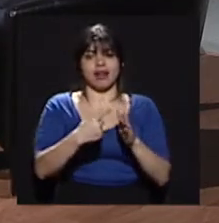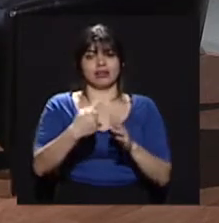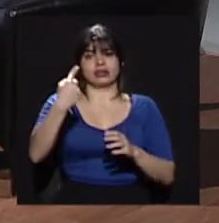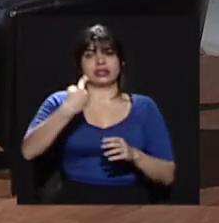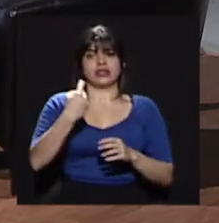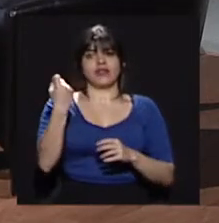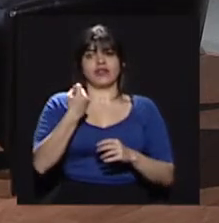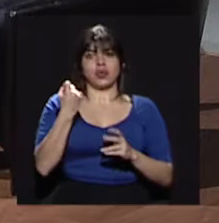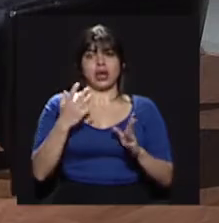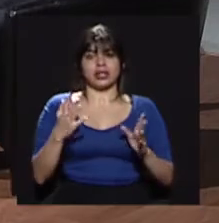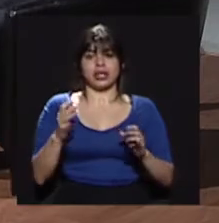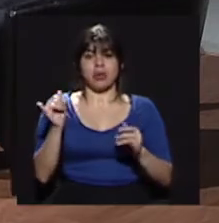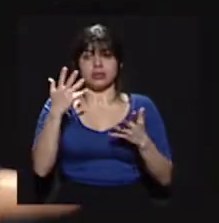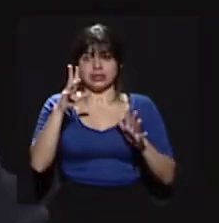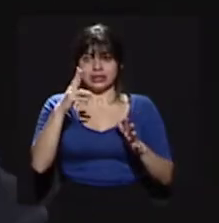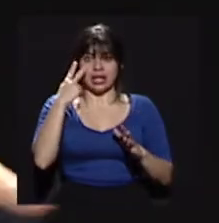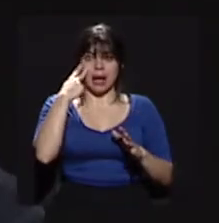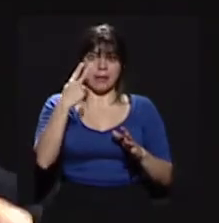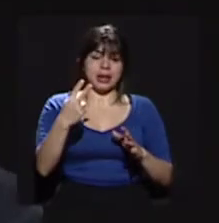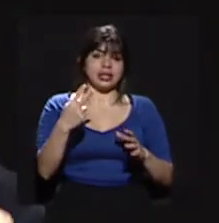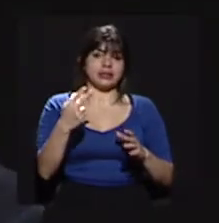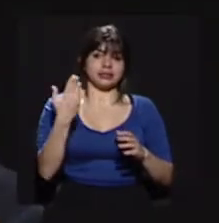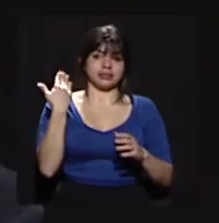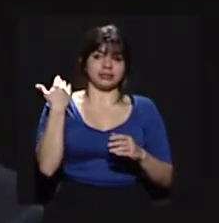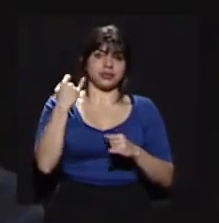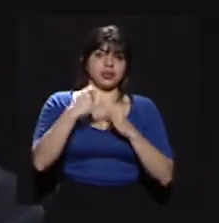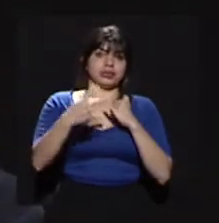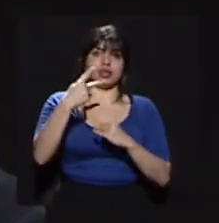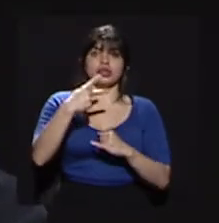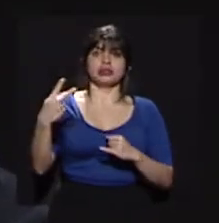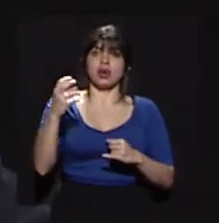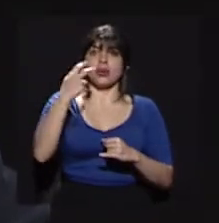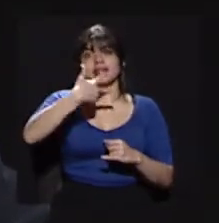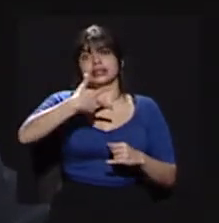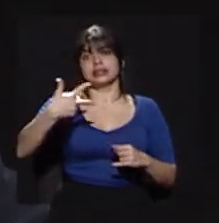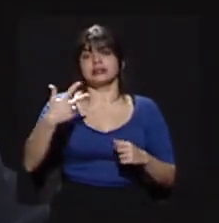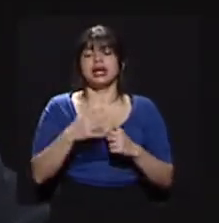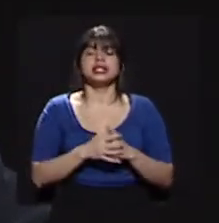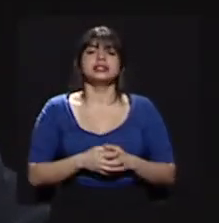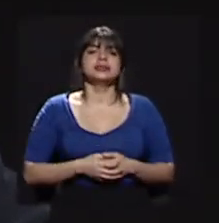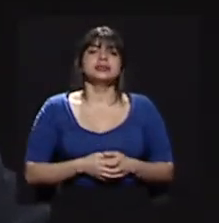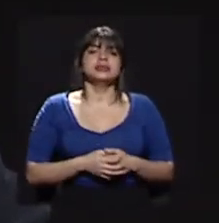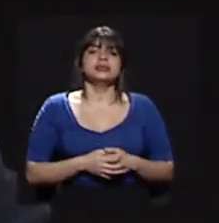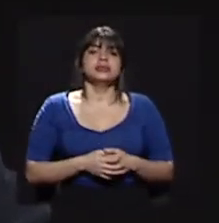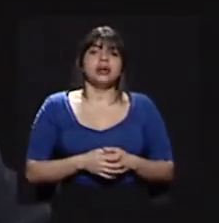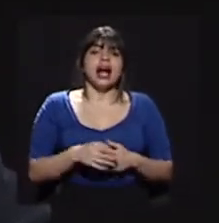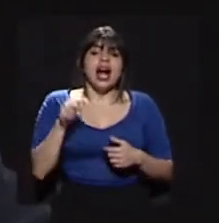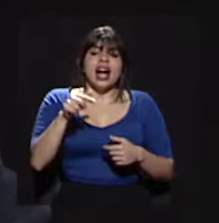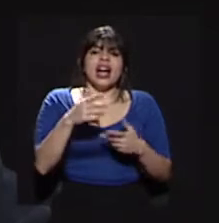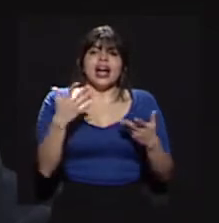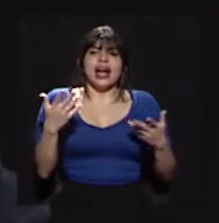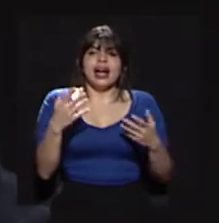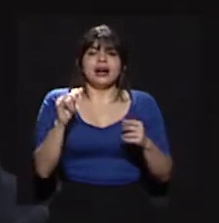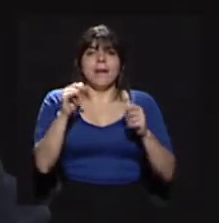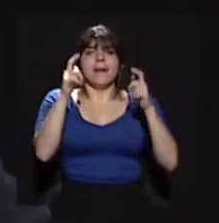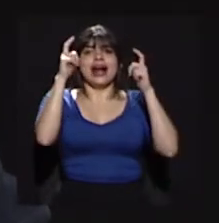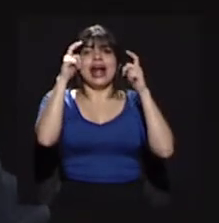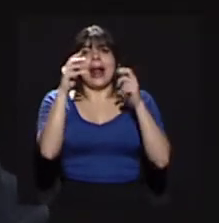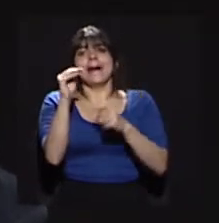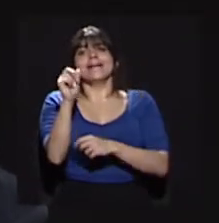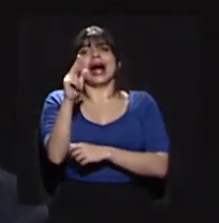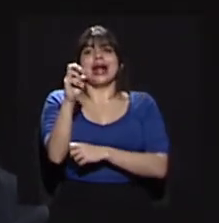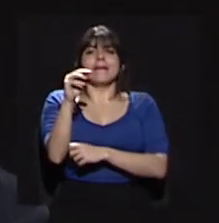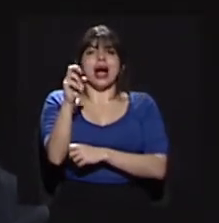fuerte como hemos visto precisamente en estos últimos dos semanas o tres este aquello sería el reino del maremágnum